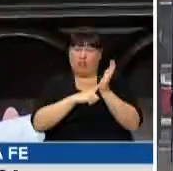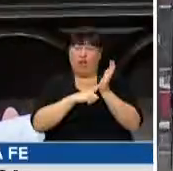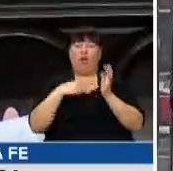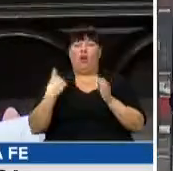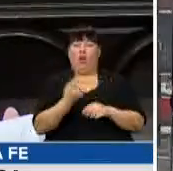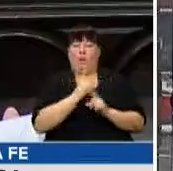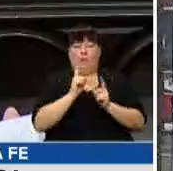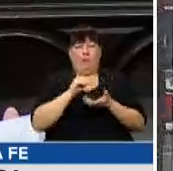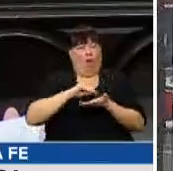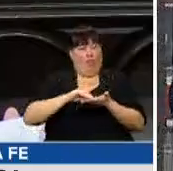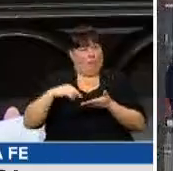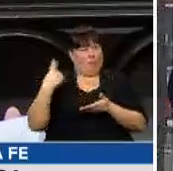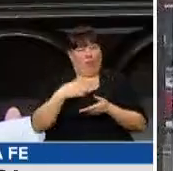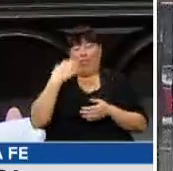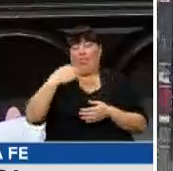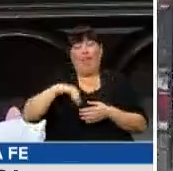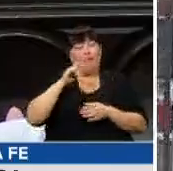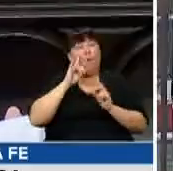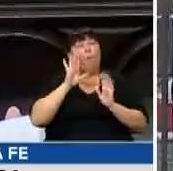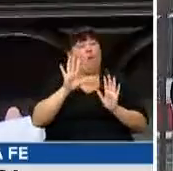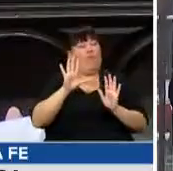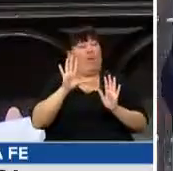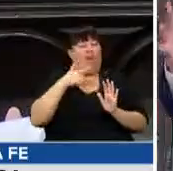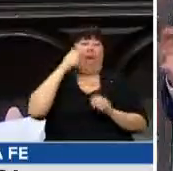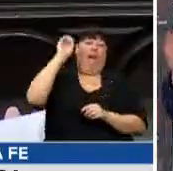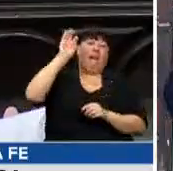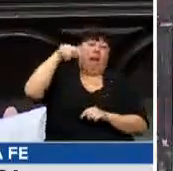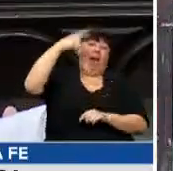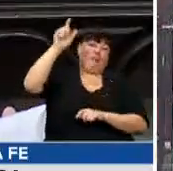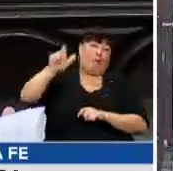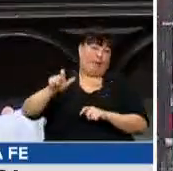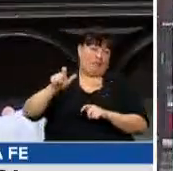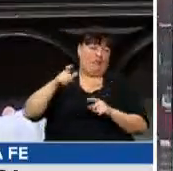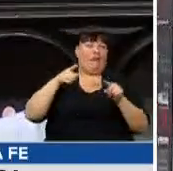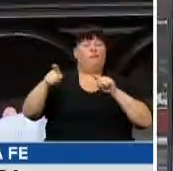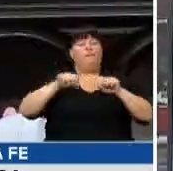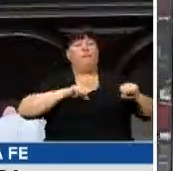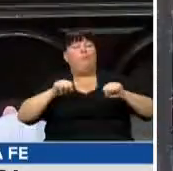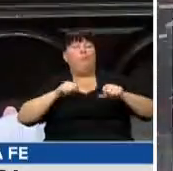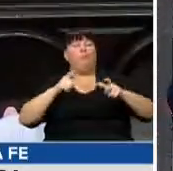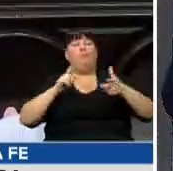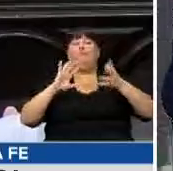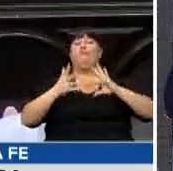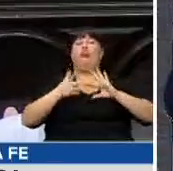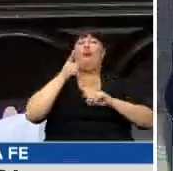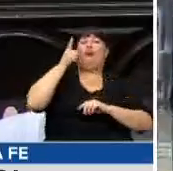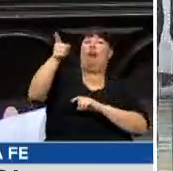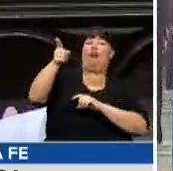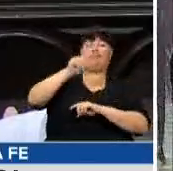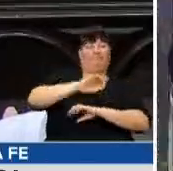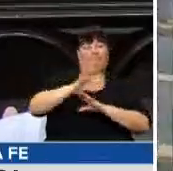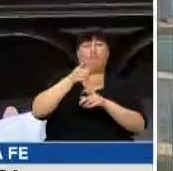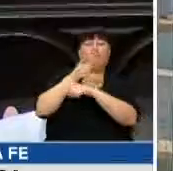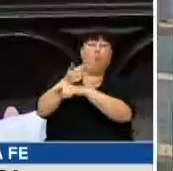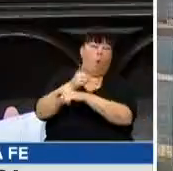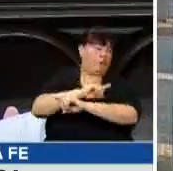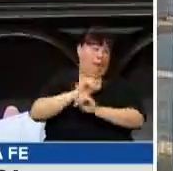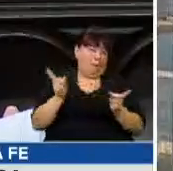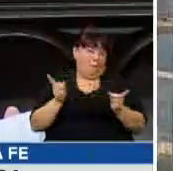pegando un poco a Javier Miley porque Miley tuvo algún acercamiento contra los sindicatos más importantes no se muestra